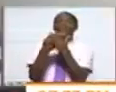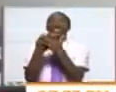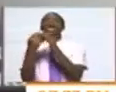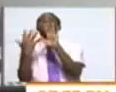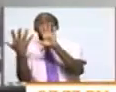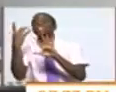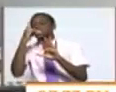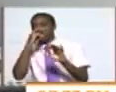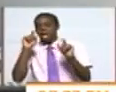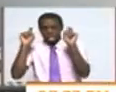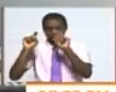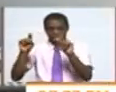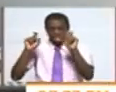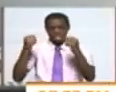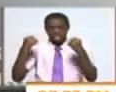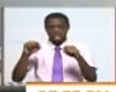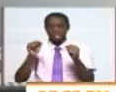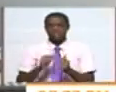años.